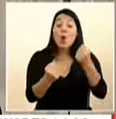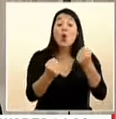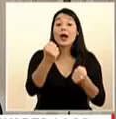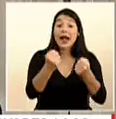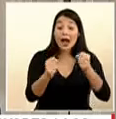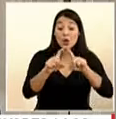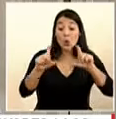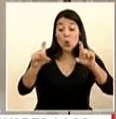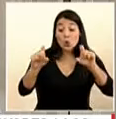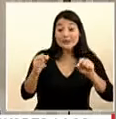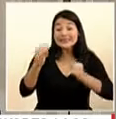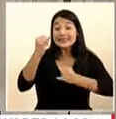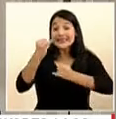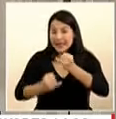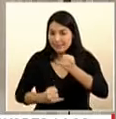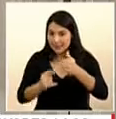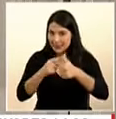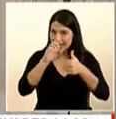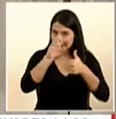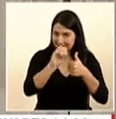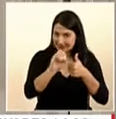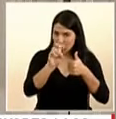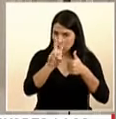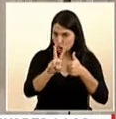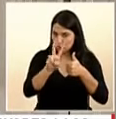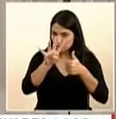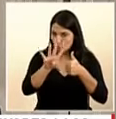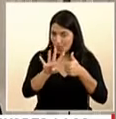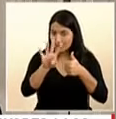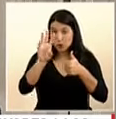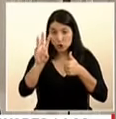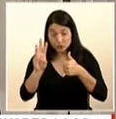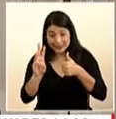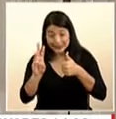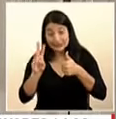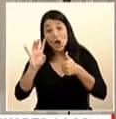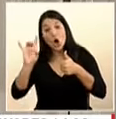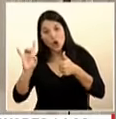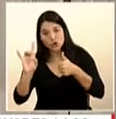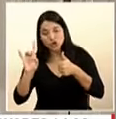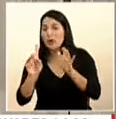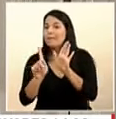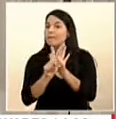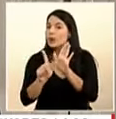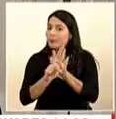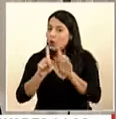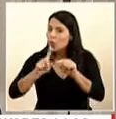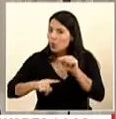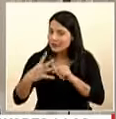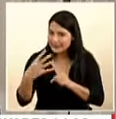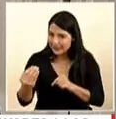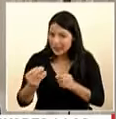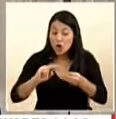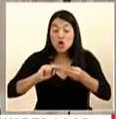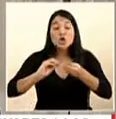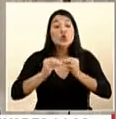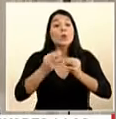placa finalice en 0 2 4 6 y 8 es decir los números pares